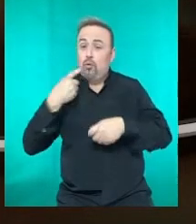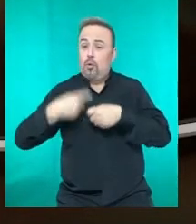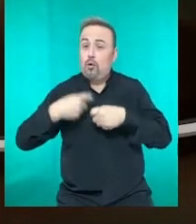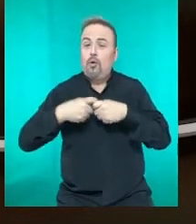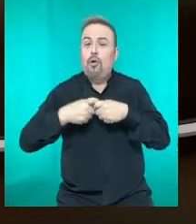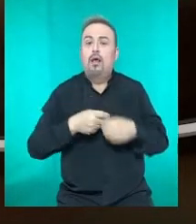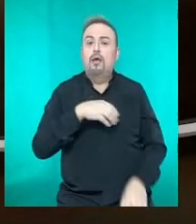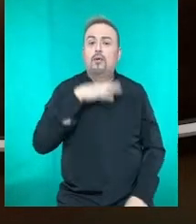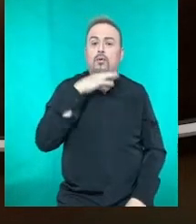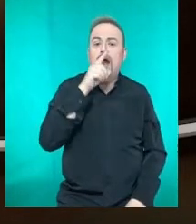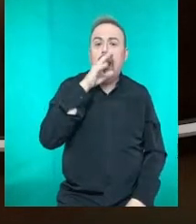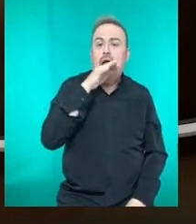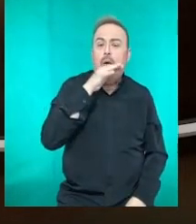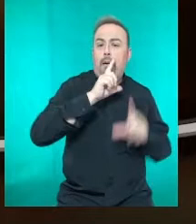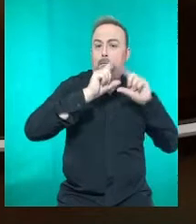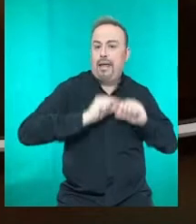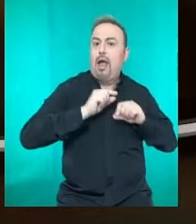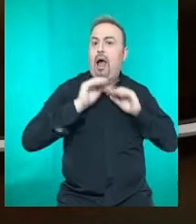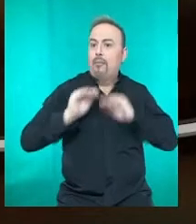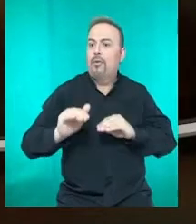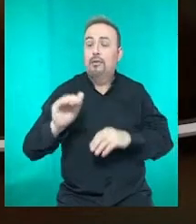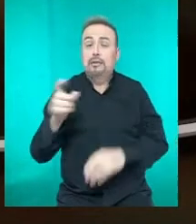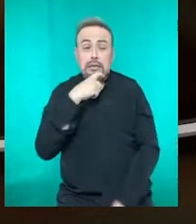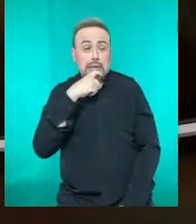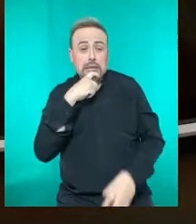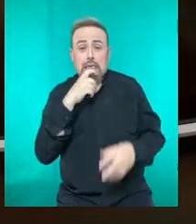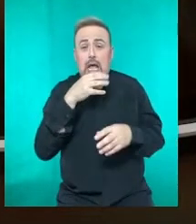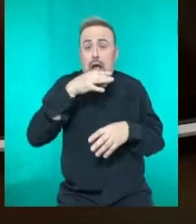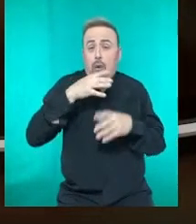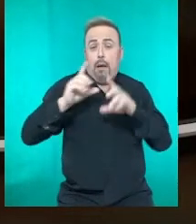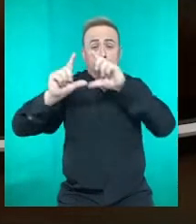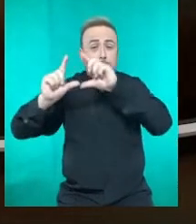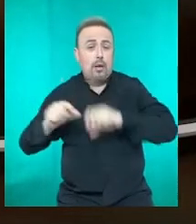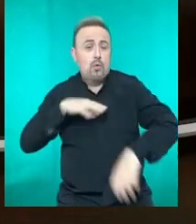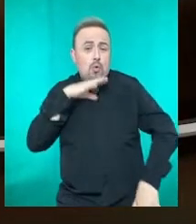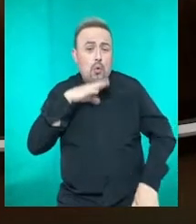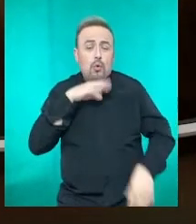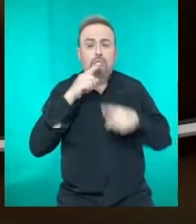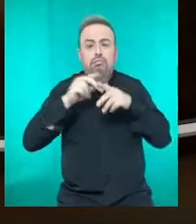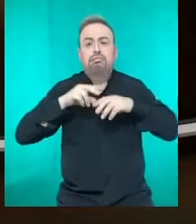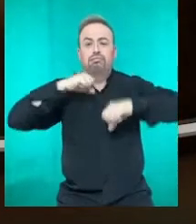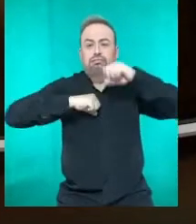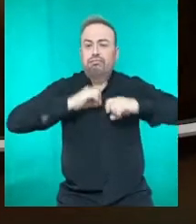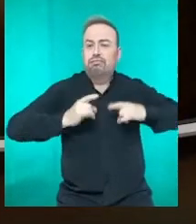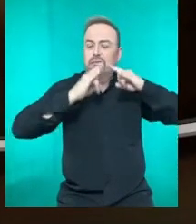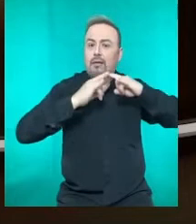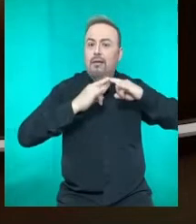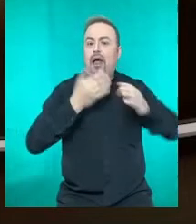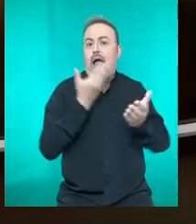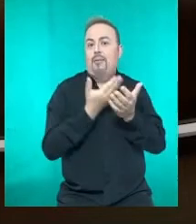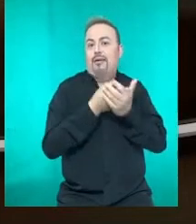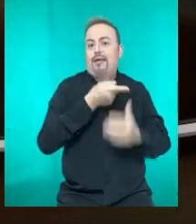apoya la iniciativa de disminuir el uso de recursos hídricos, en este caso, para la edificación.